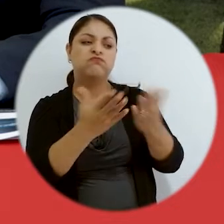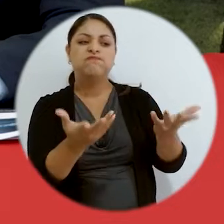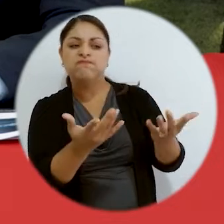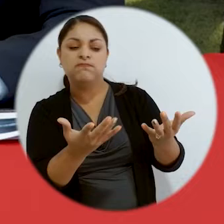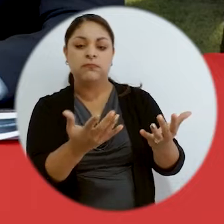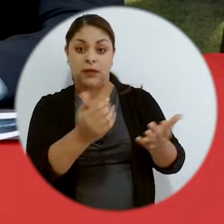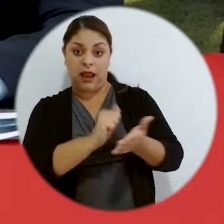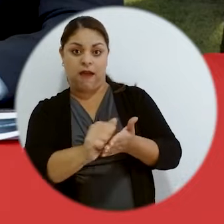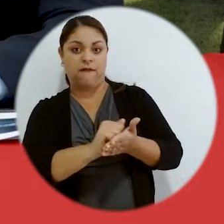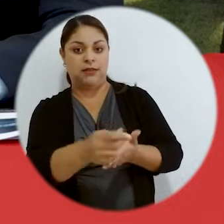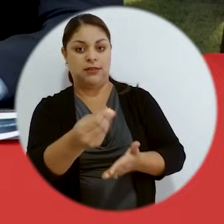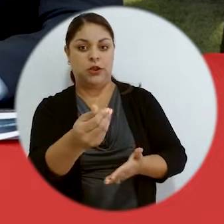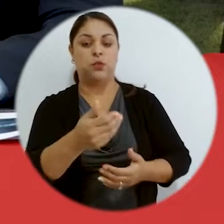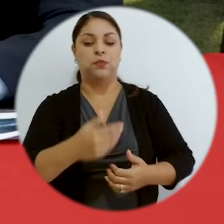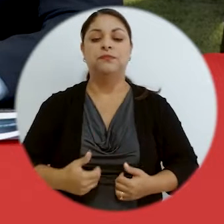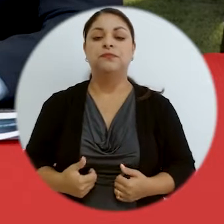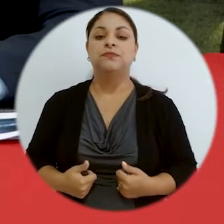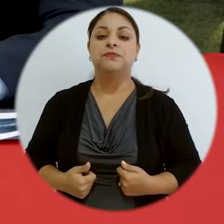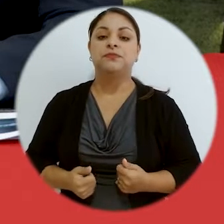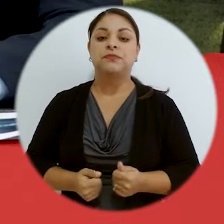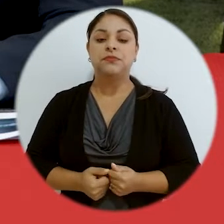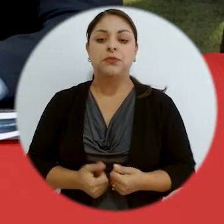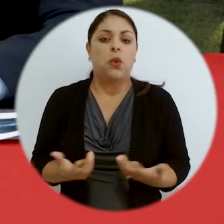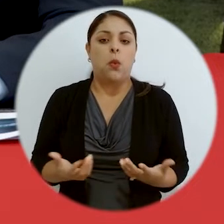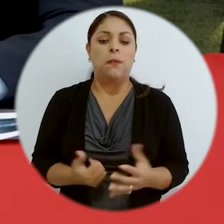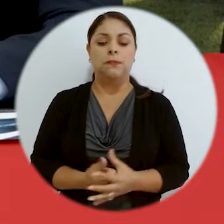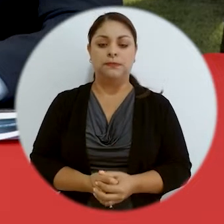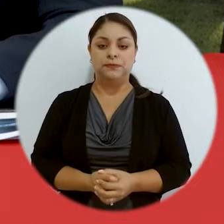una persona está en el sistema